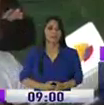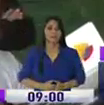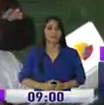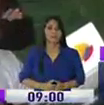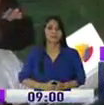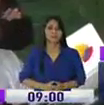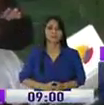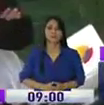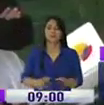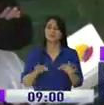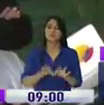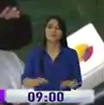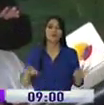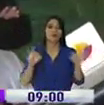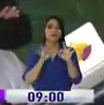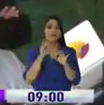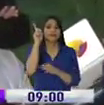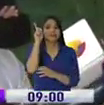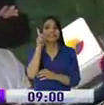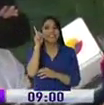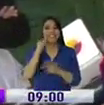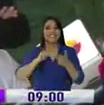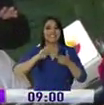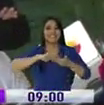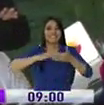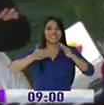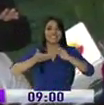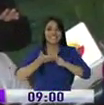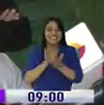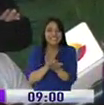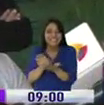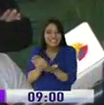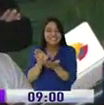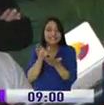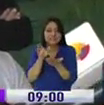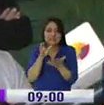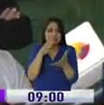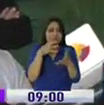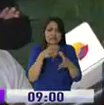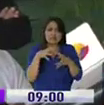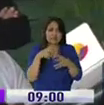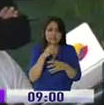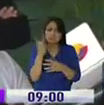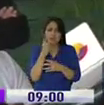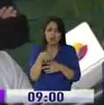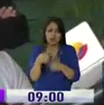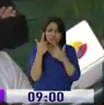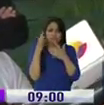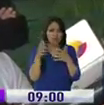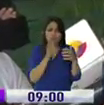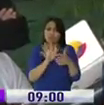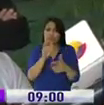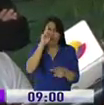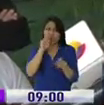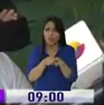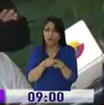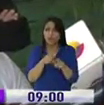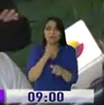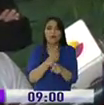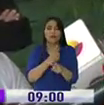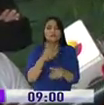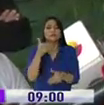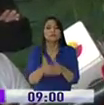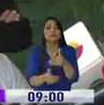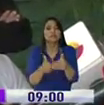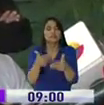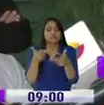el apoyo de los líderes y las comunidades que rechazaban a que estén secuestrados nuestros dos oficiales. Se dio un proceso de entrega en